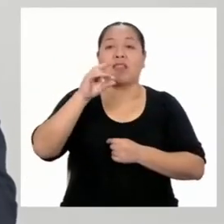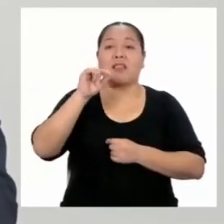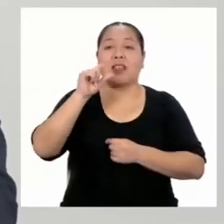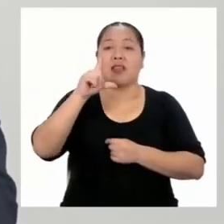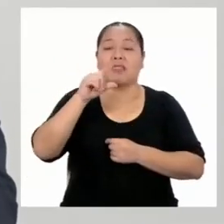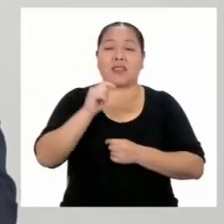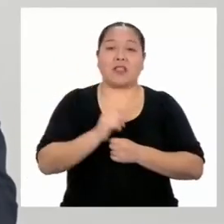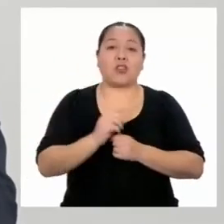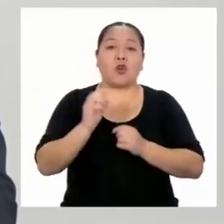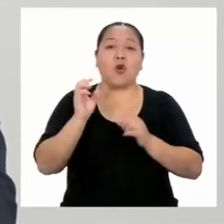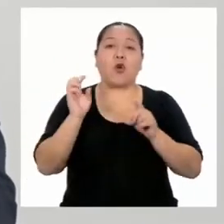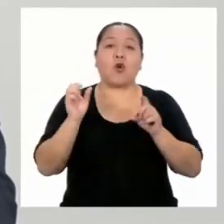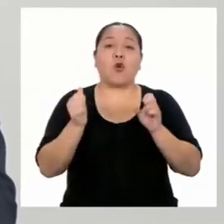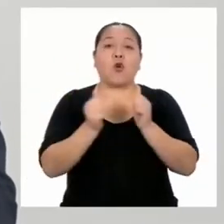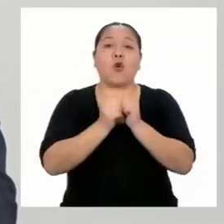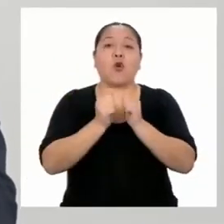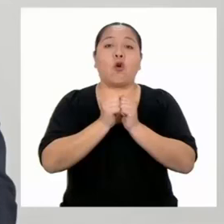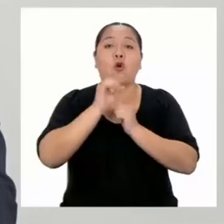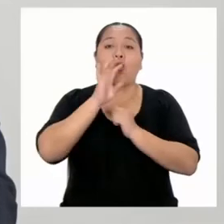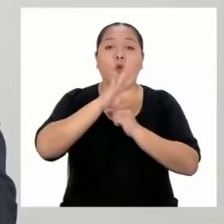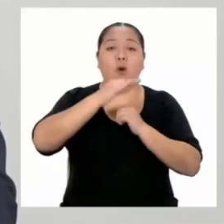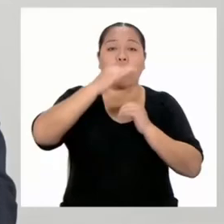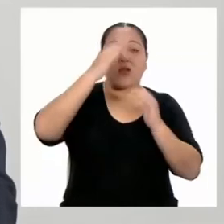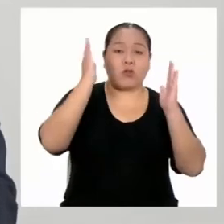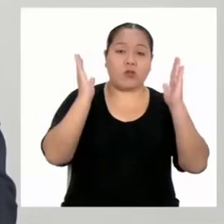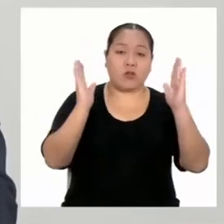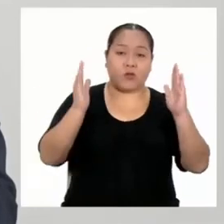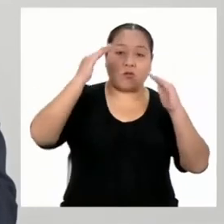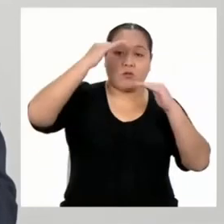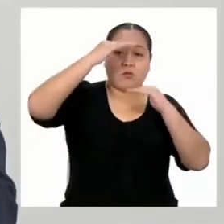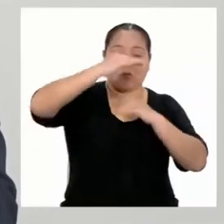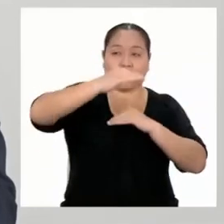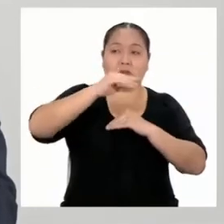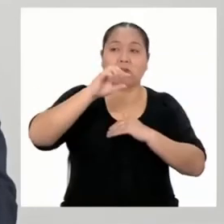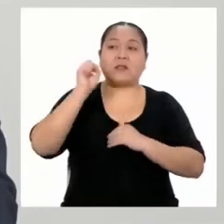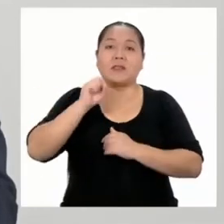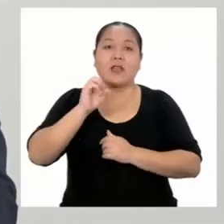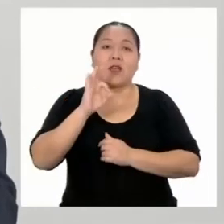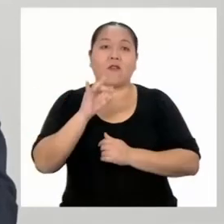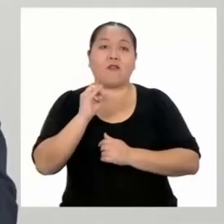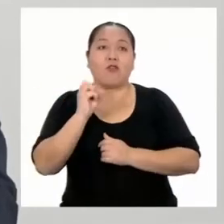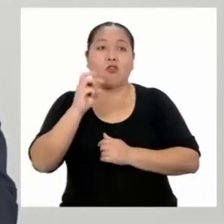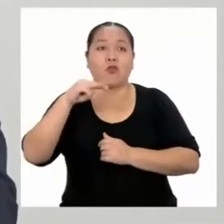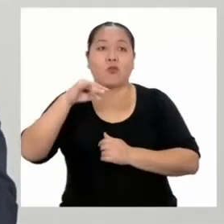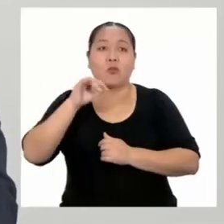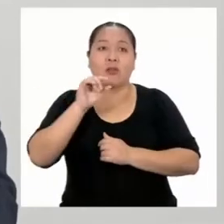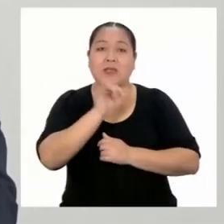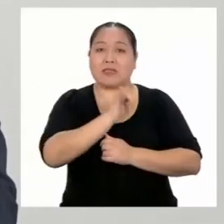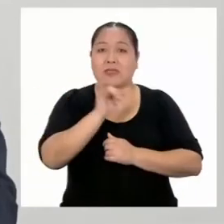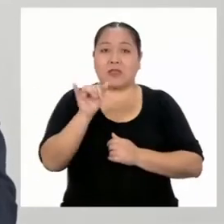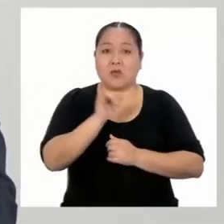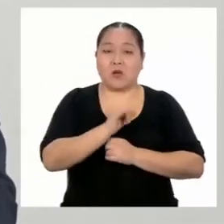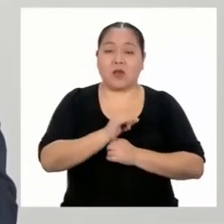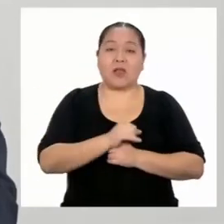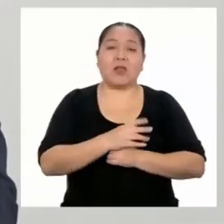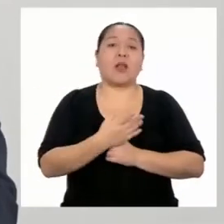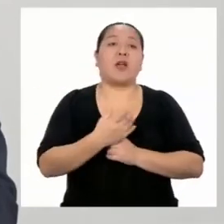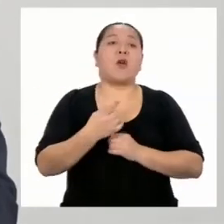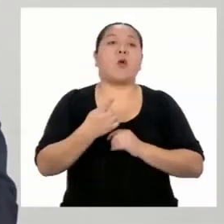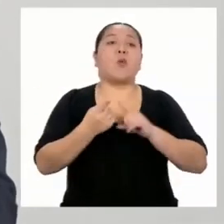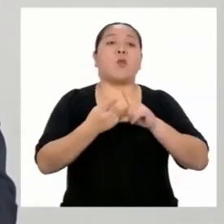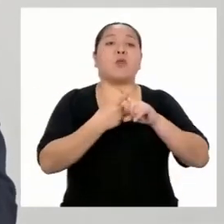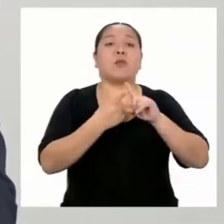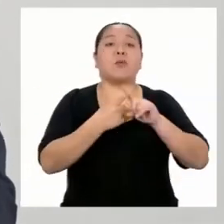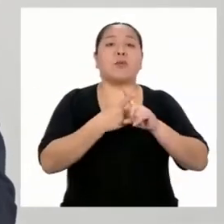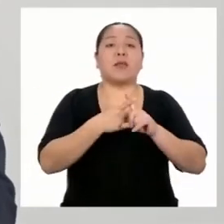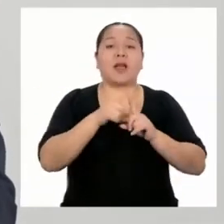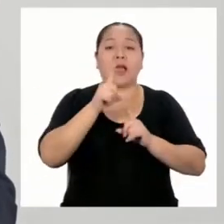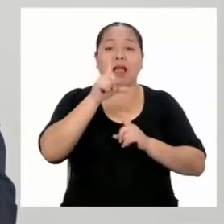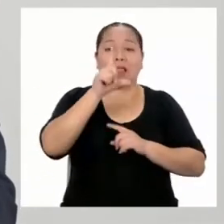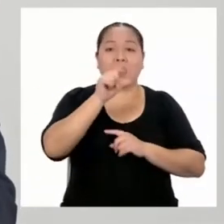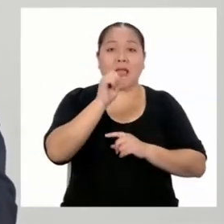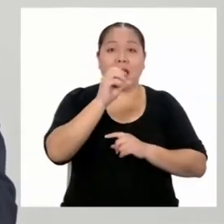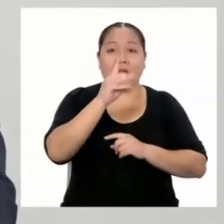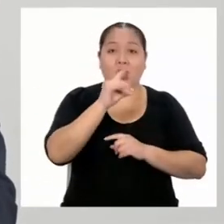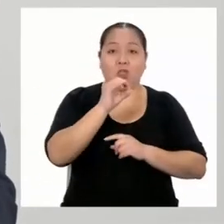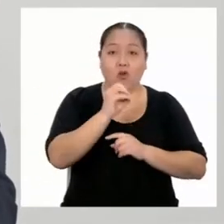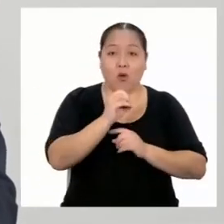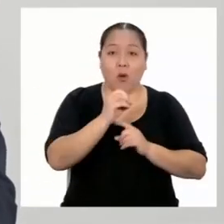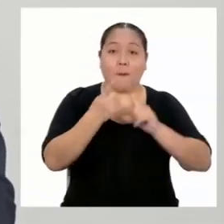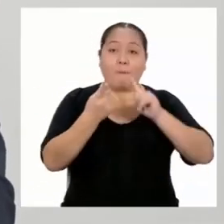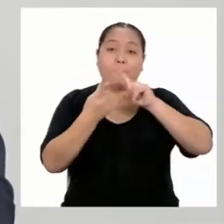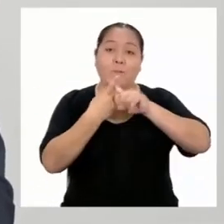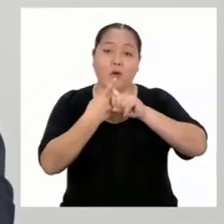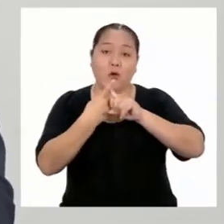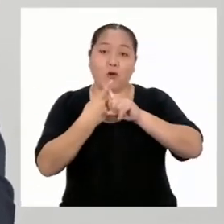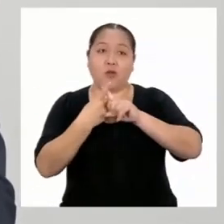lados. En teoría, ambas fórmulas son la misma, porque consisten en multiplicar el valor de cada lado del